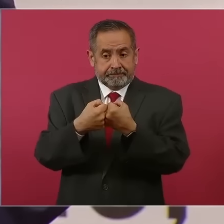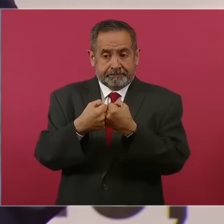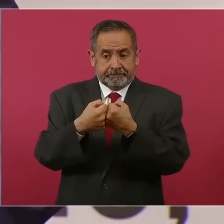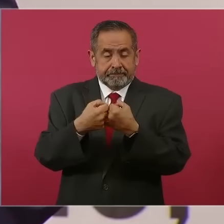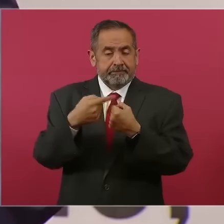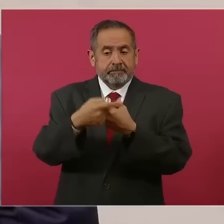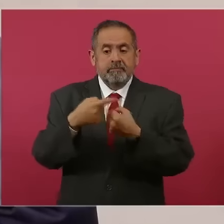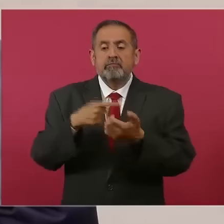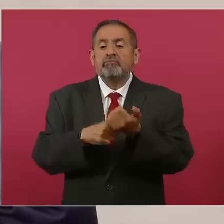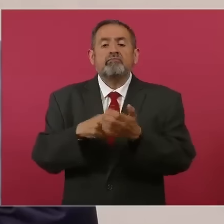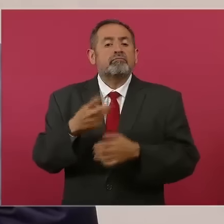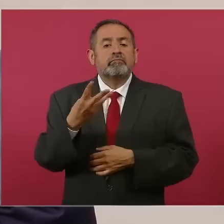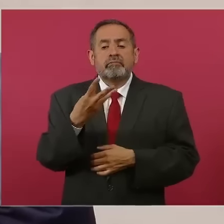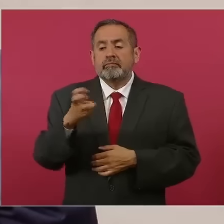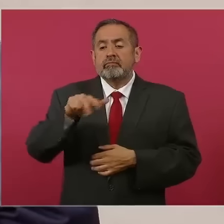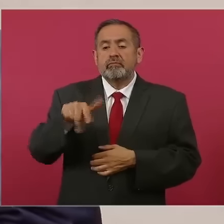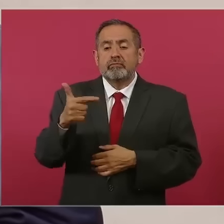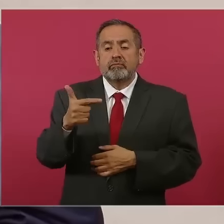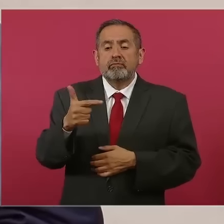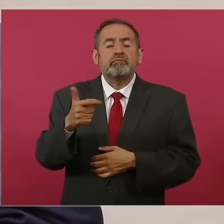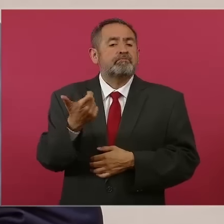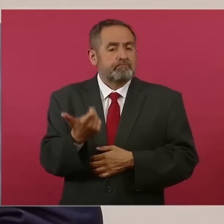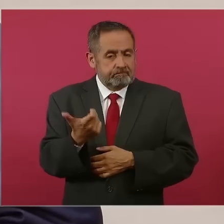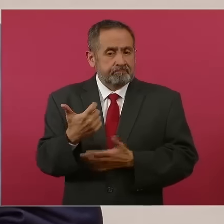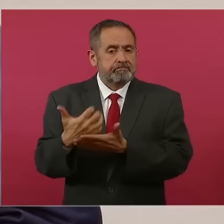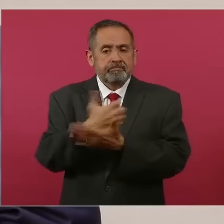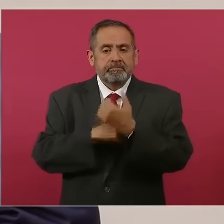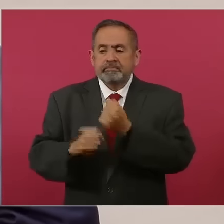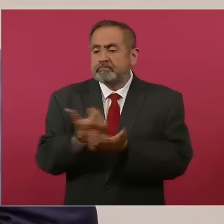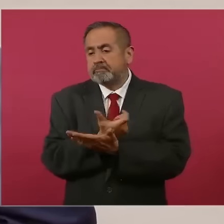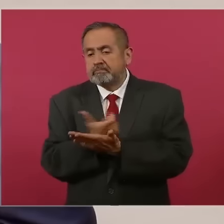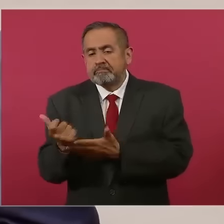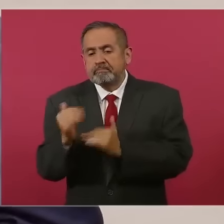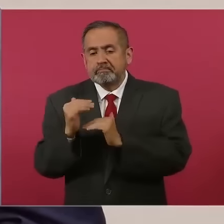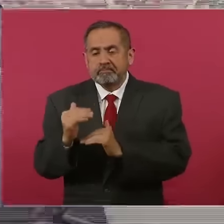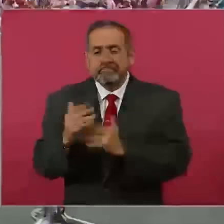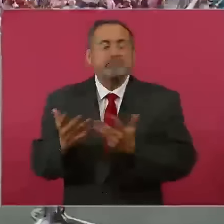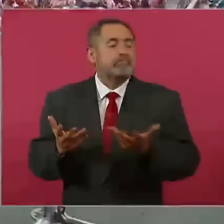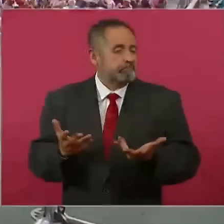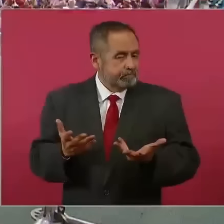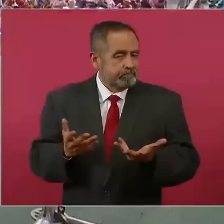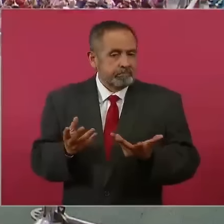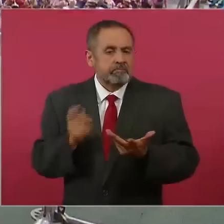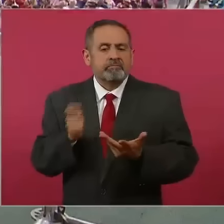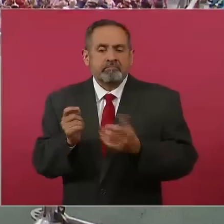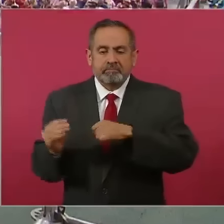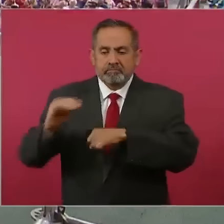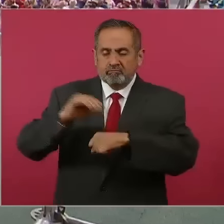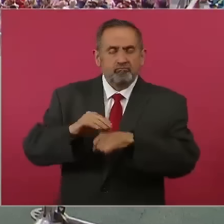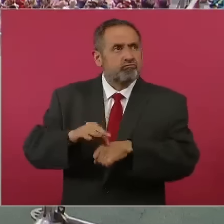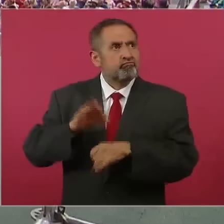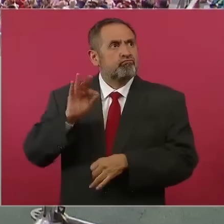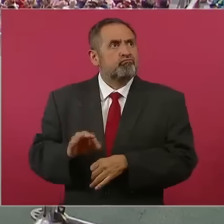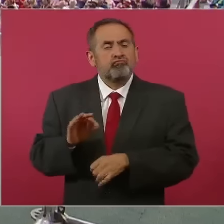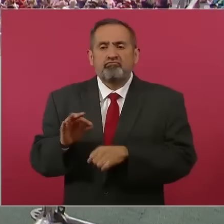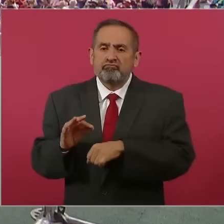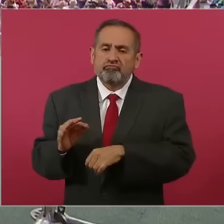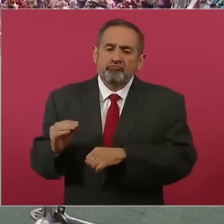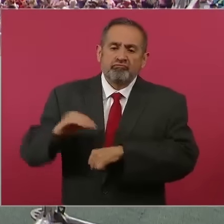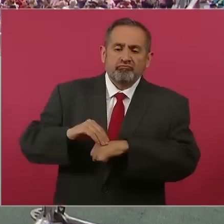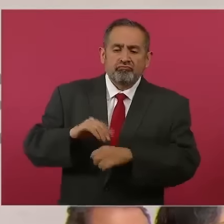de 312 pesos. Es decir, un aumento en términos reales